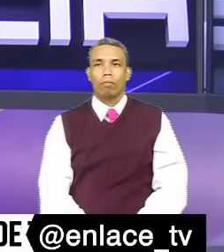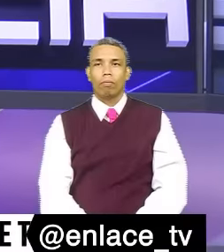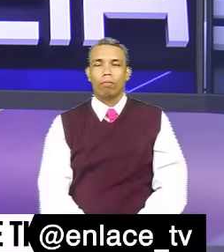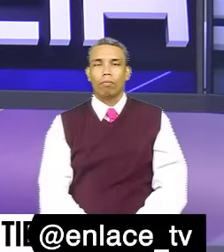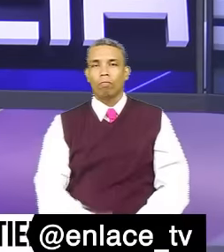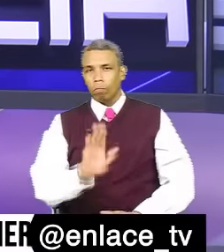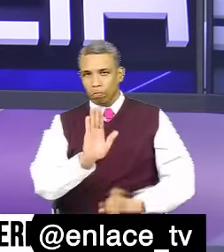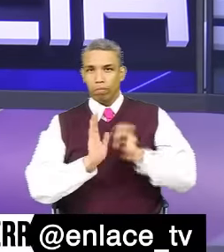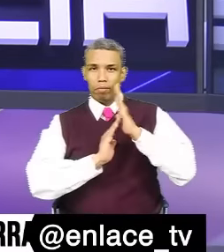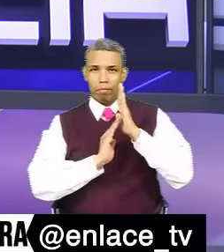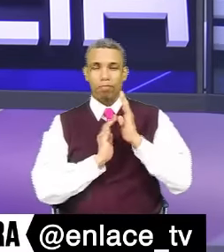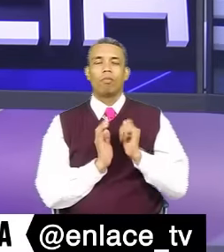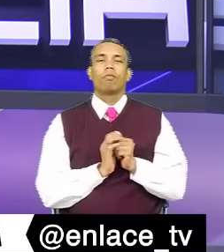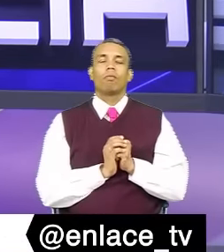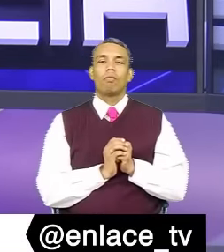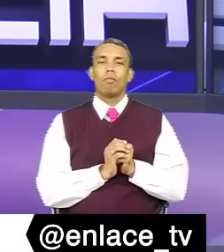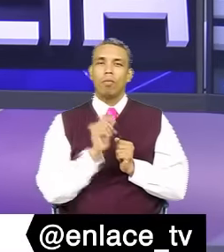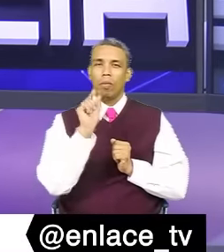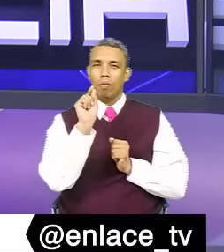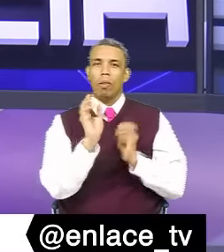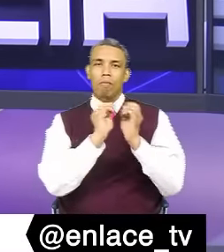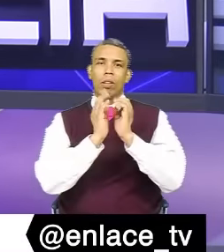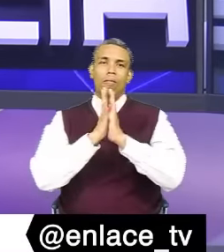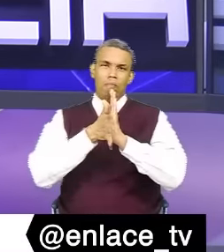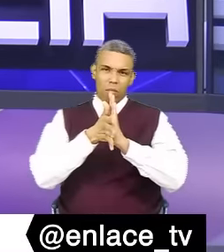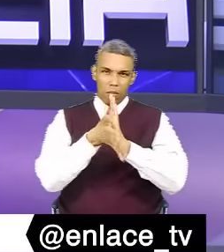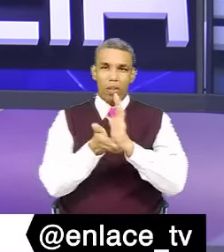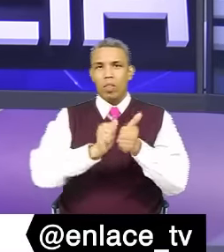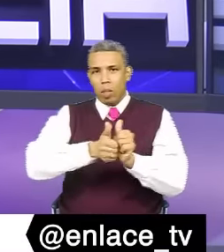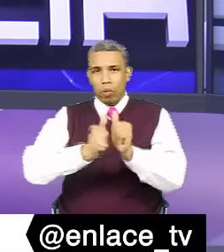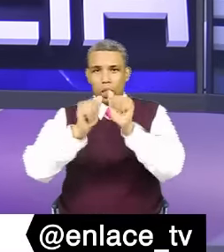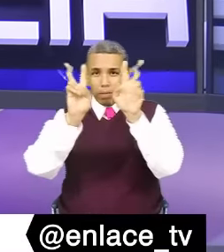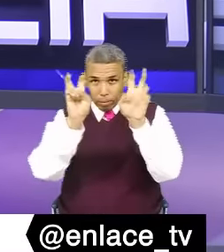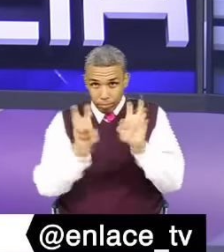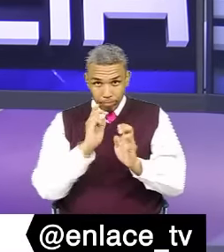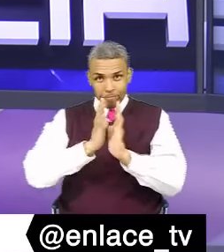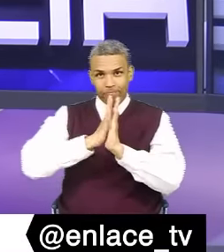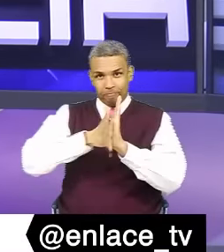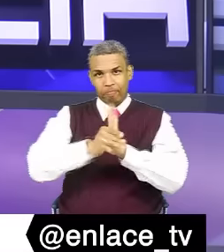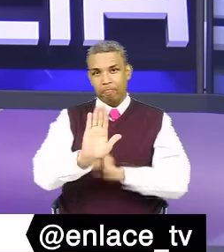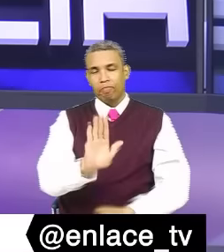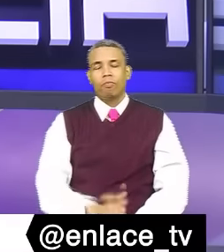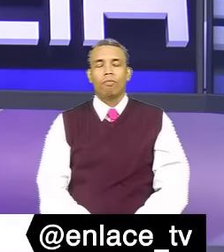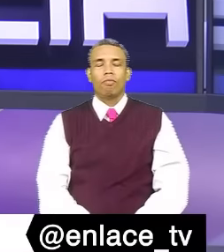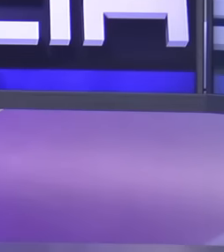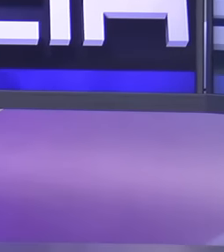Hacemos una pausa en el noticiero que usted quiere ver. Al regresar les tendremos la información deportiva de Enlace Noticias.